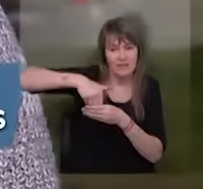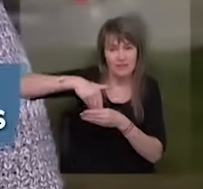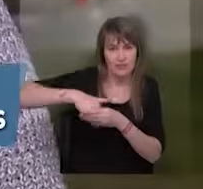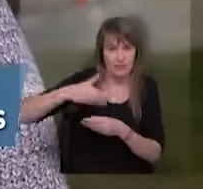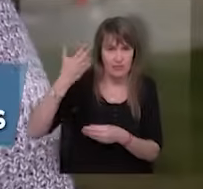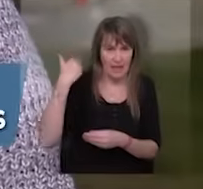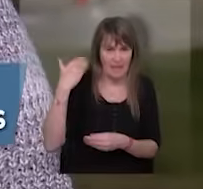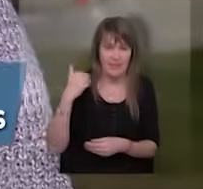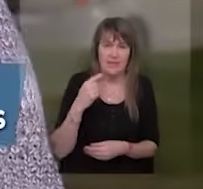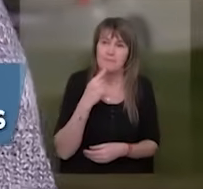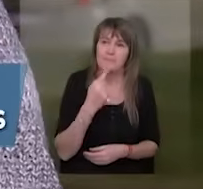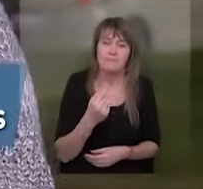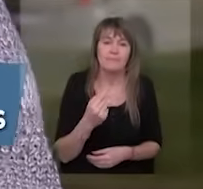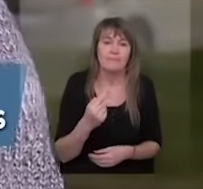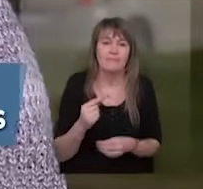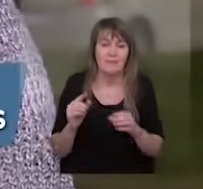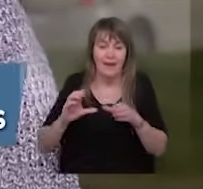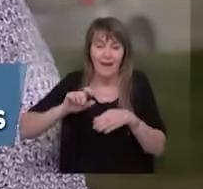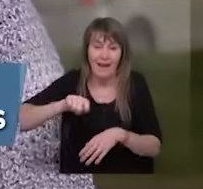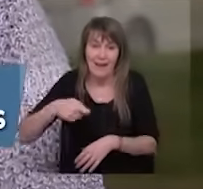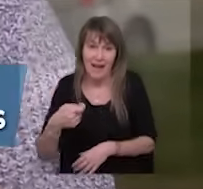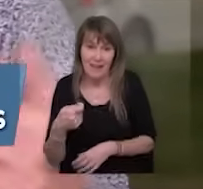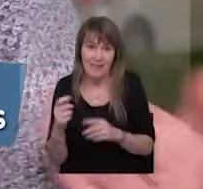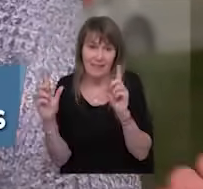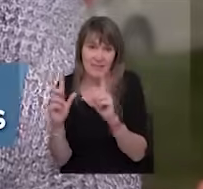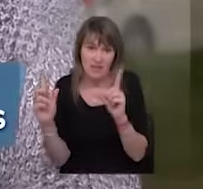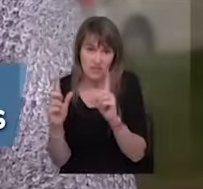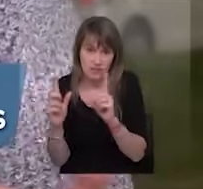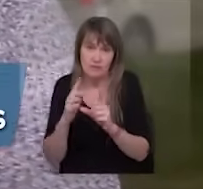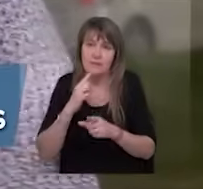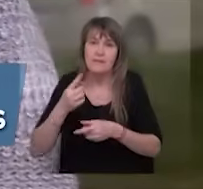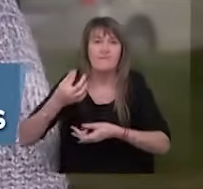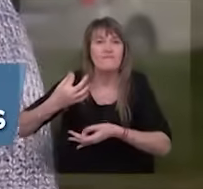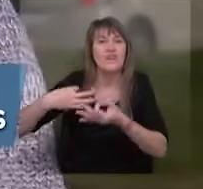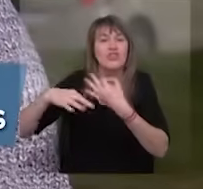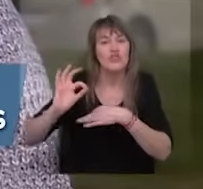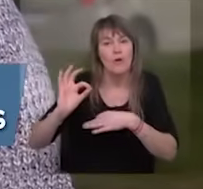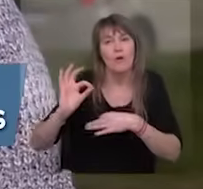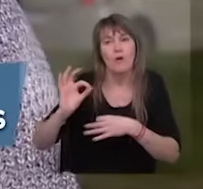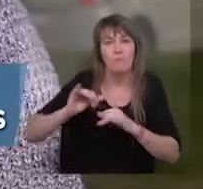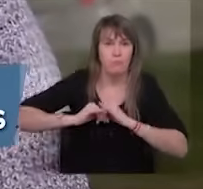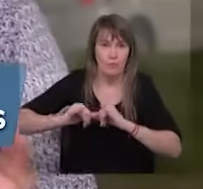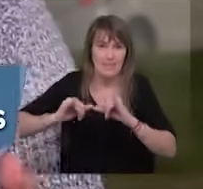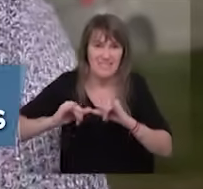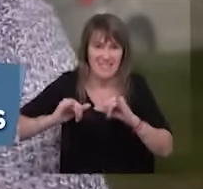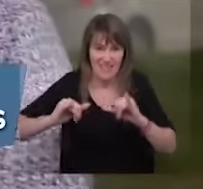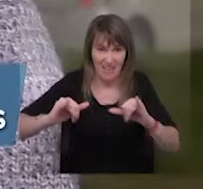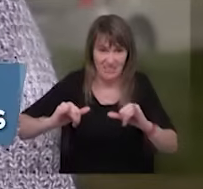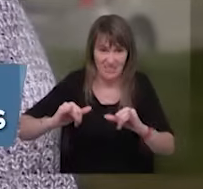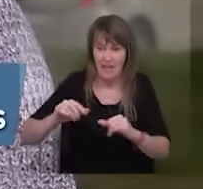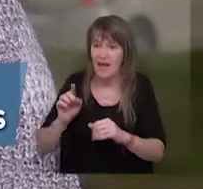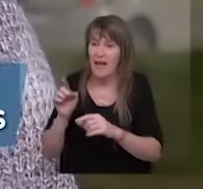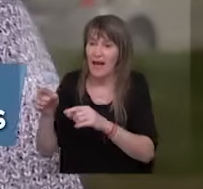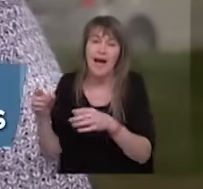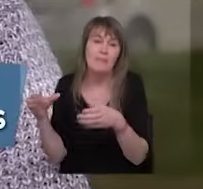elecciones donde en realidad los canales de televisión terminaron vendiéndole publicidad electoral a los partidos políticos de